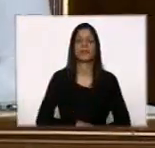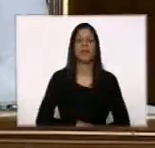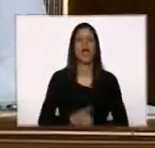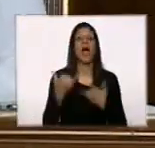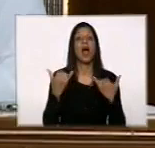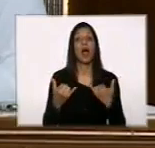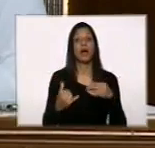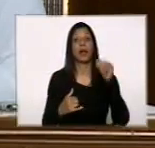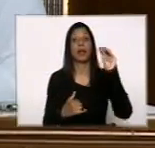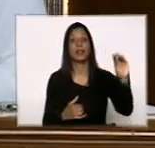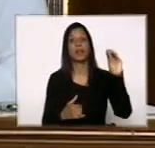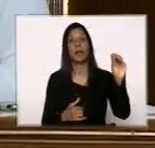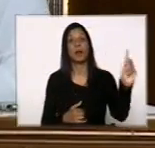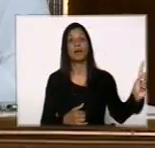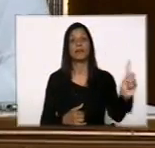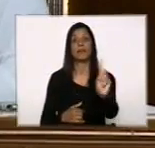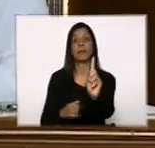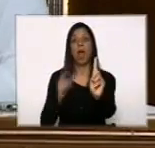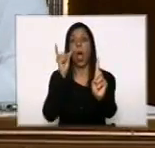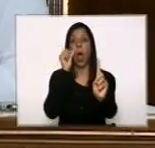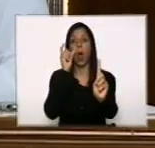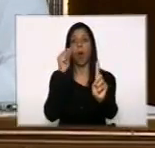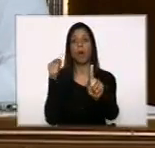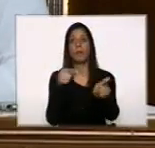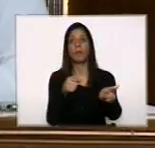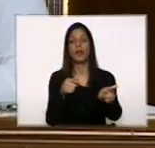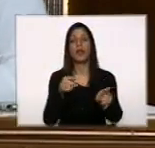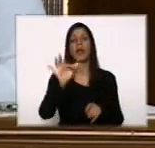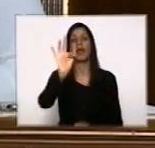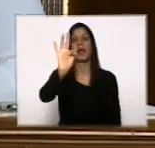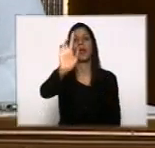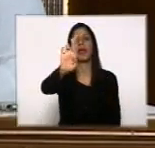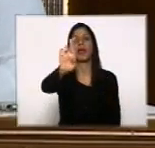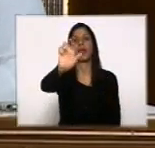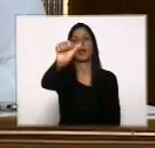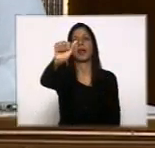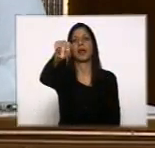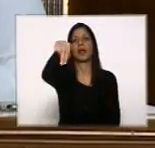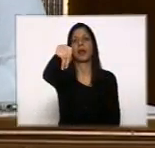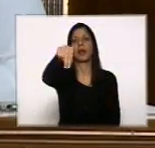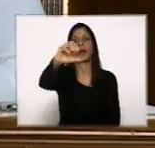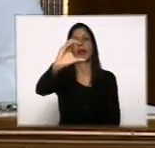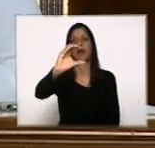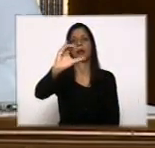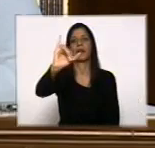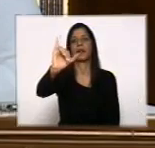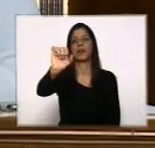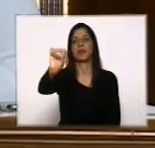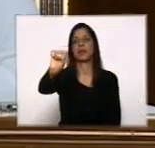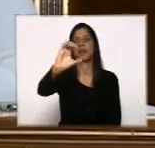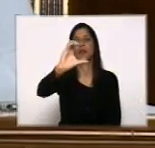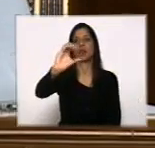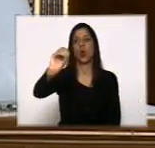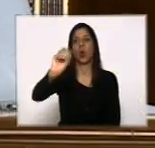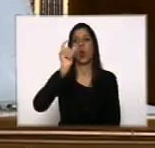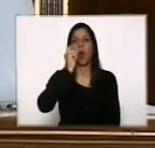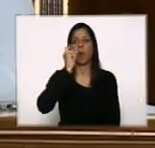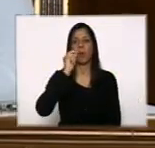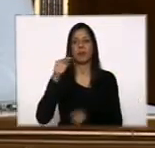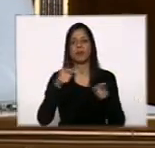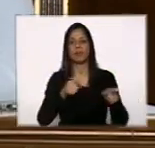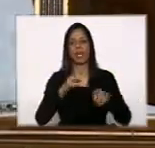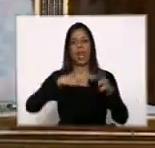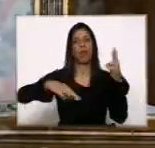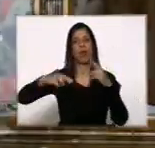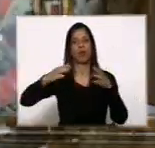la palabra al constituyente Francisco Ameliach, militar patriota de nuestra república.